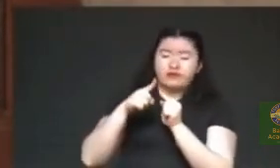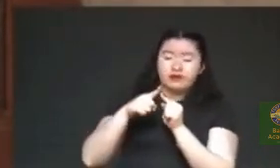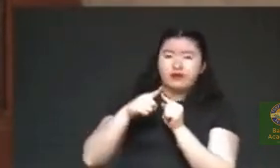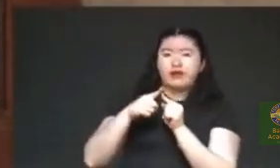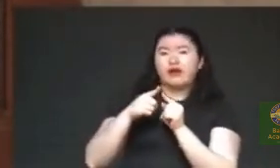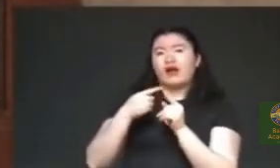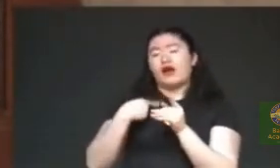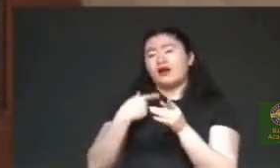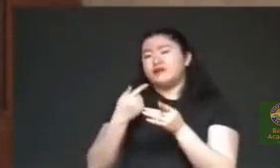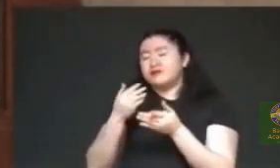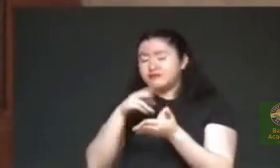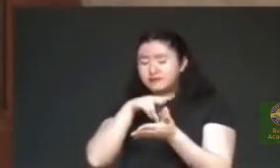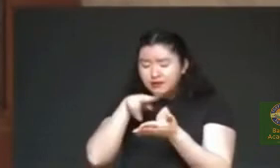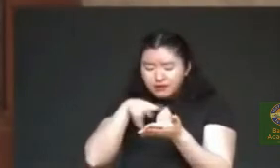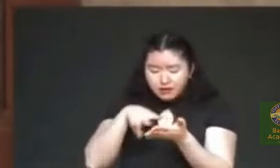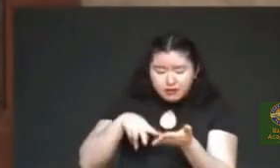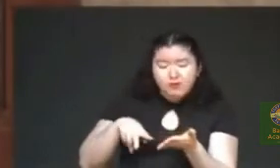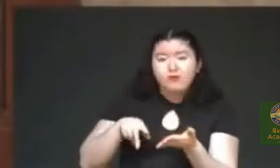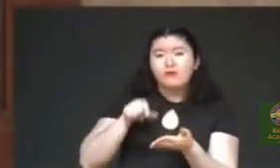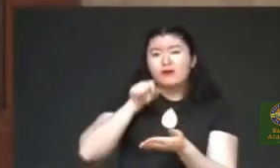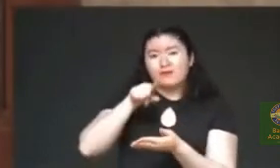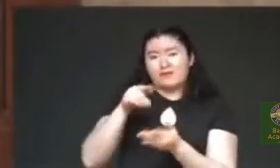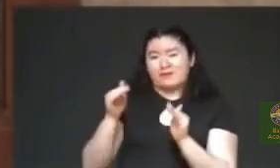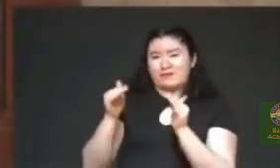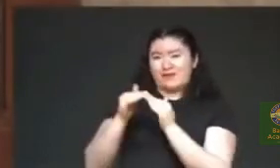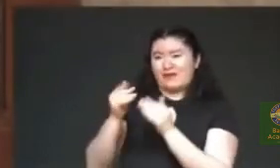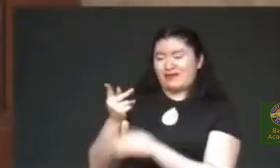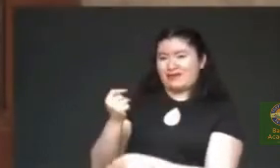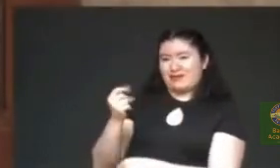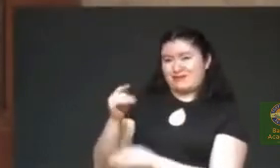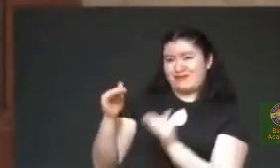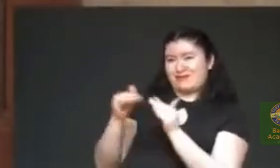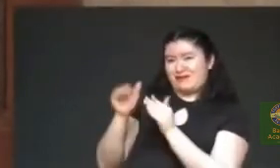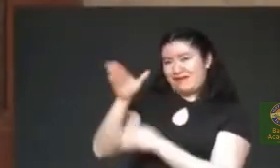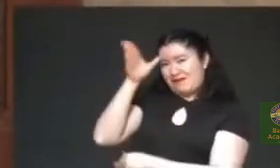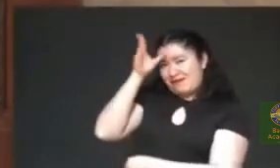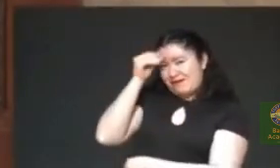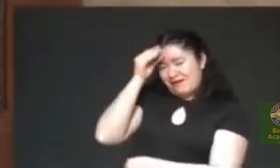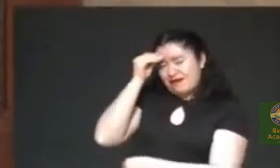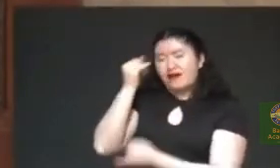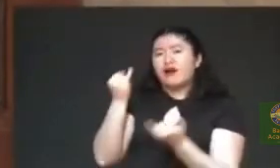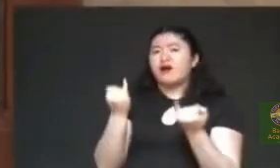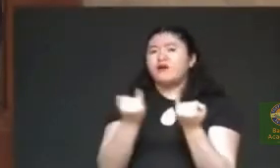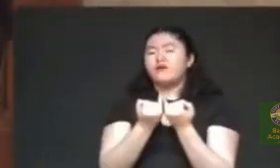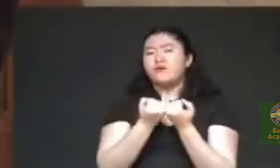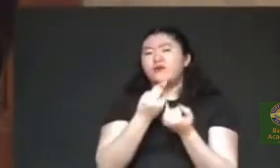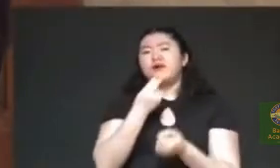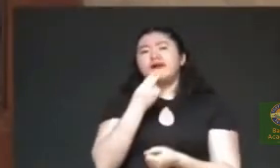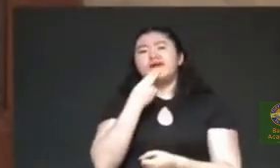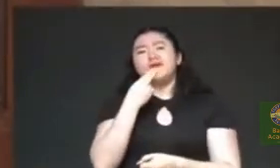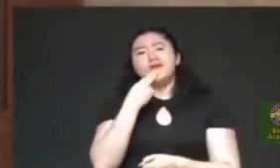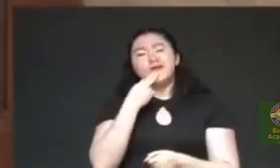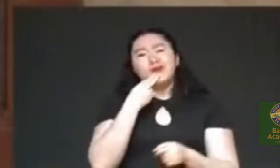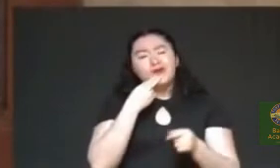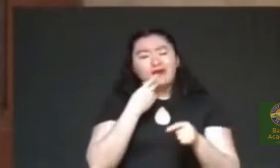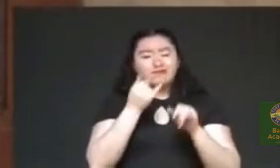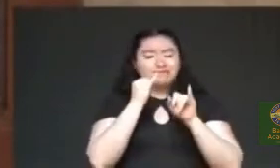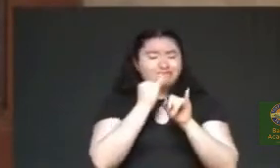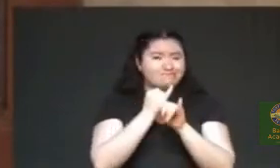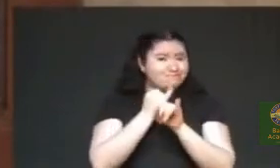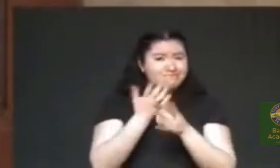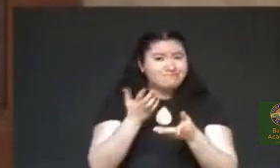trabajos, lecturas, el mismo programa Aprende en Casa, el uso de plataformas. Entonces, para quien decida